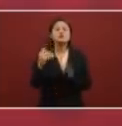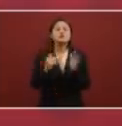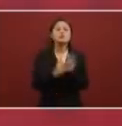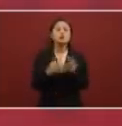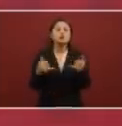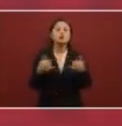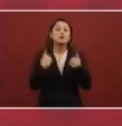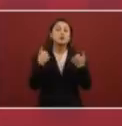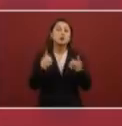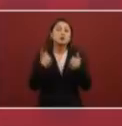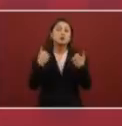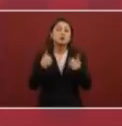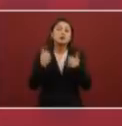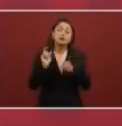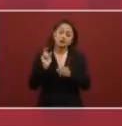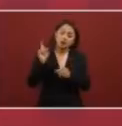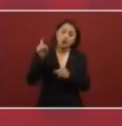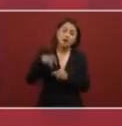inscritos también en el seguro,